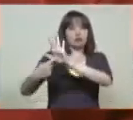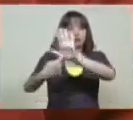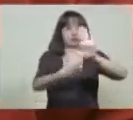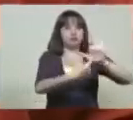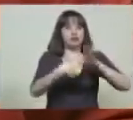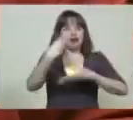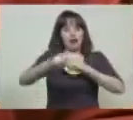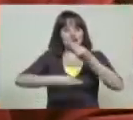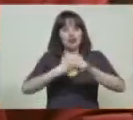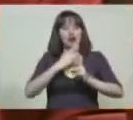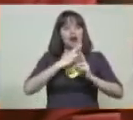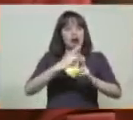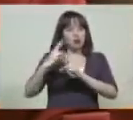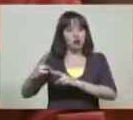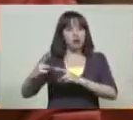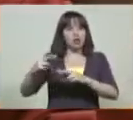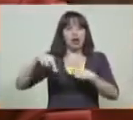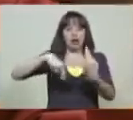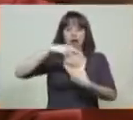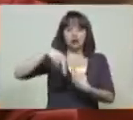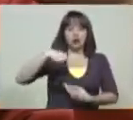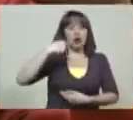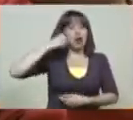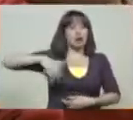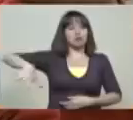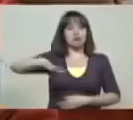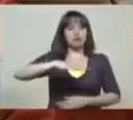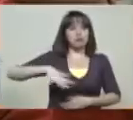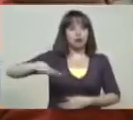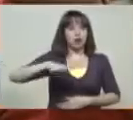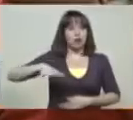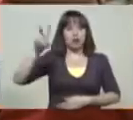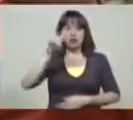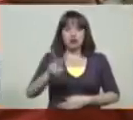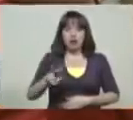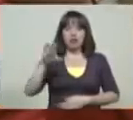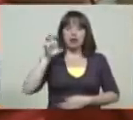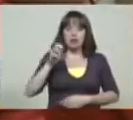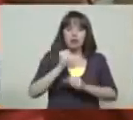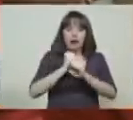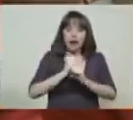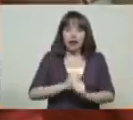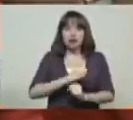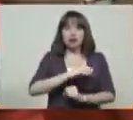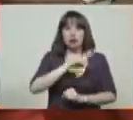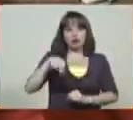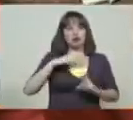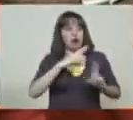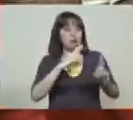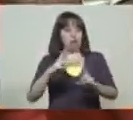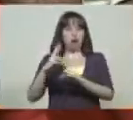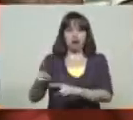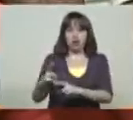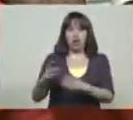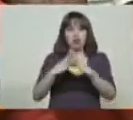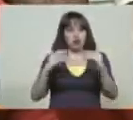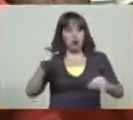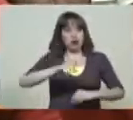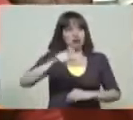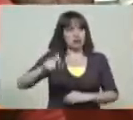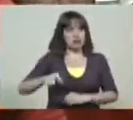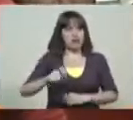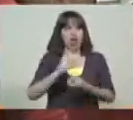acciones y las respuestas que el país está esperando de nosotros de manera integral. El modelo productivo de transición al